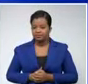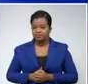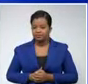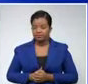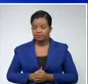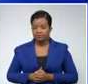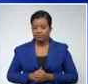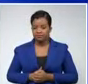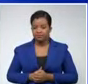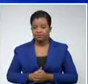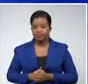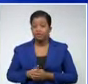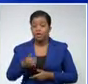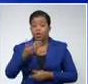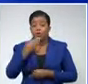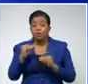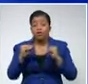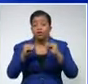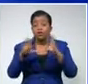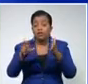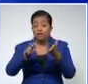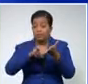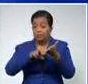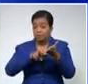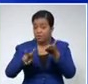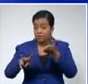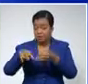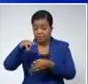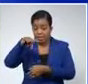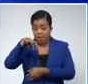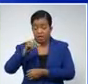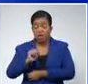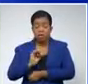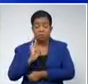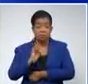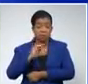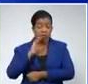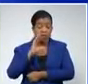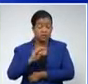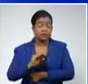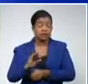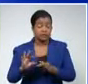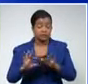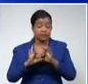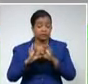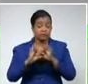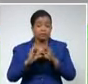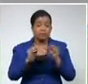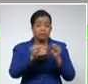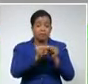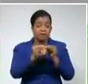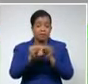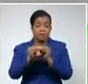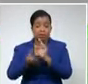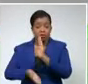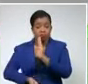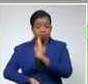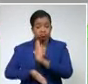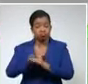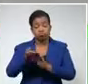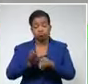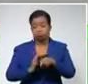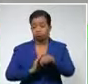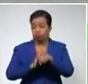Río, provincia que, como bien anunciaban, vive un panorama tenso ante el incremento de casos positivos a la